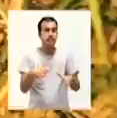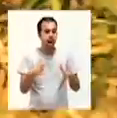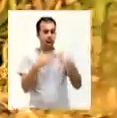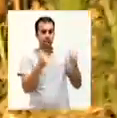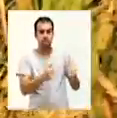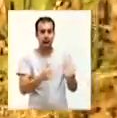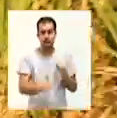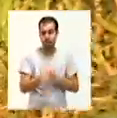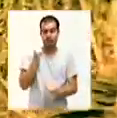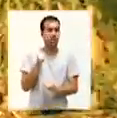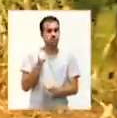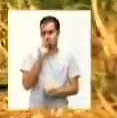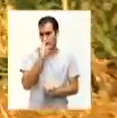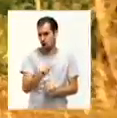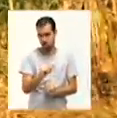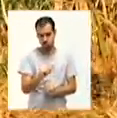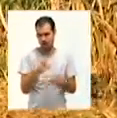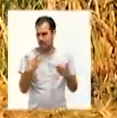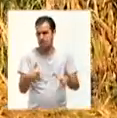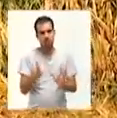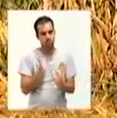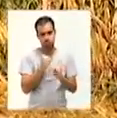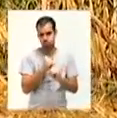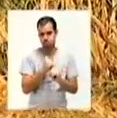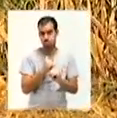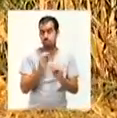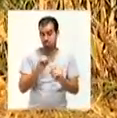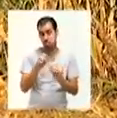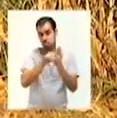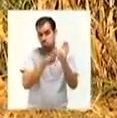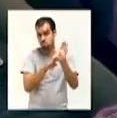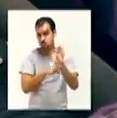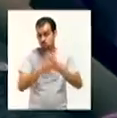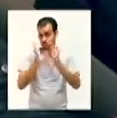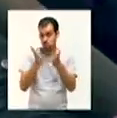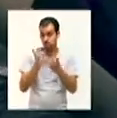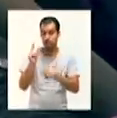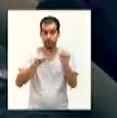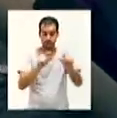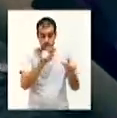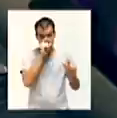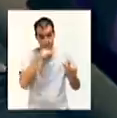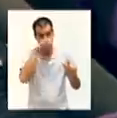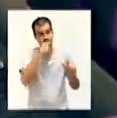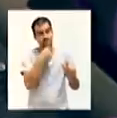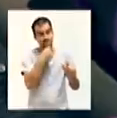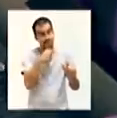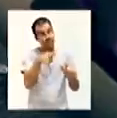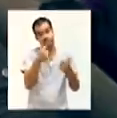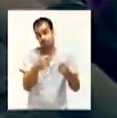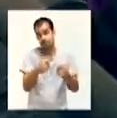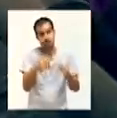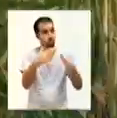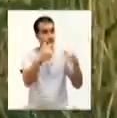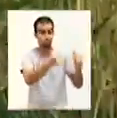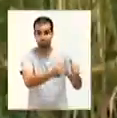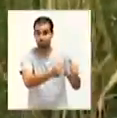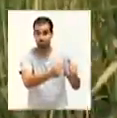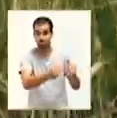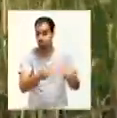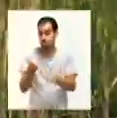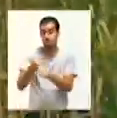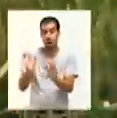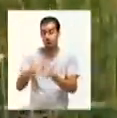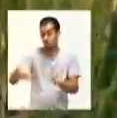al contrario, fueron los que asumieron toda la tarea, ya que cuando se toman todas las medidas, las personas mayores de edad y vulnerables tuvieron que salir del